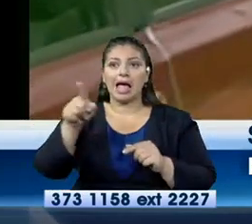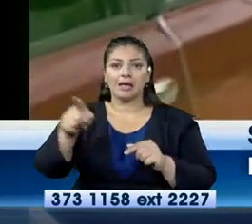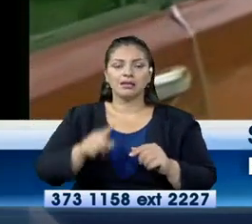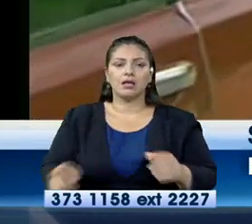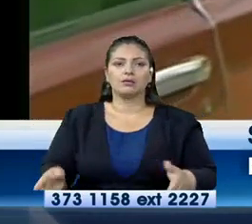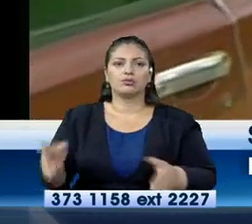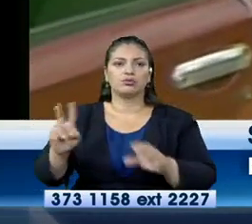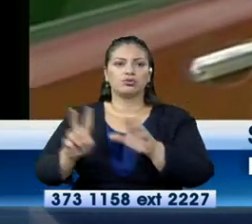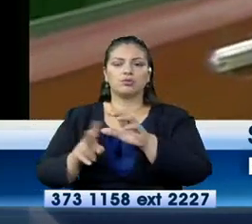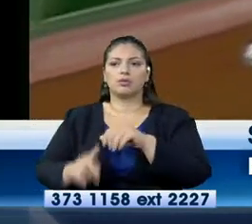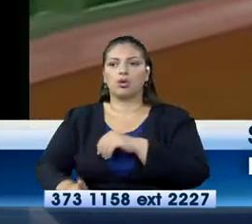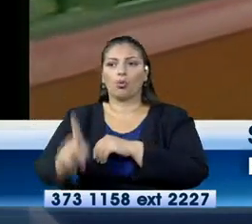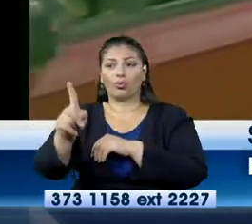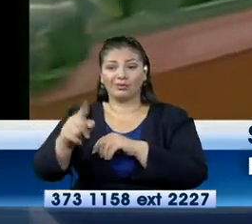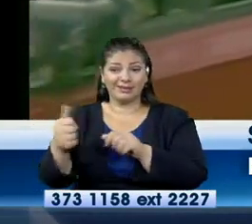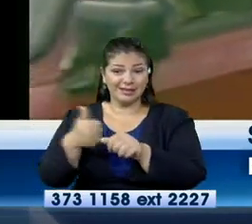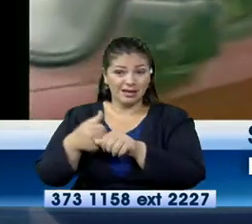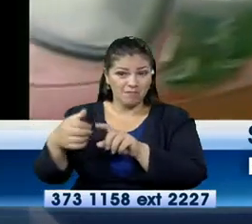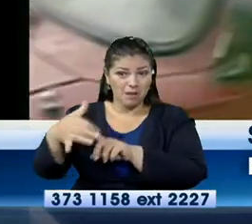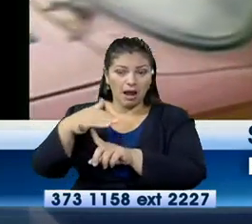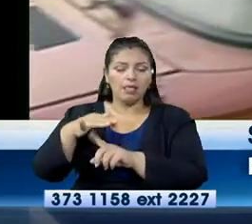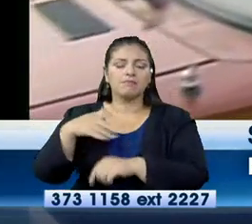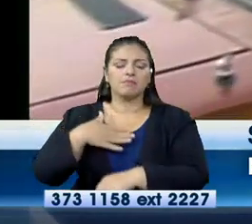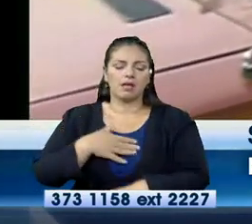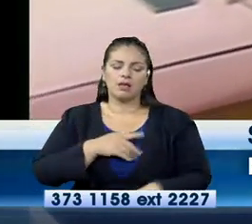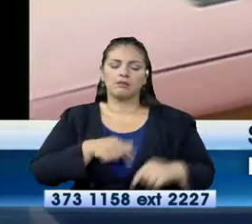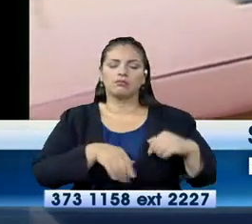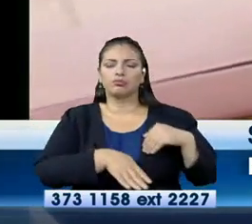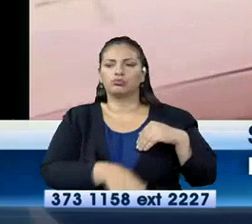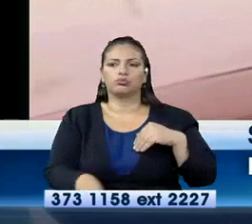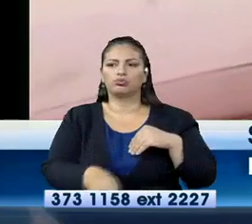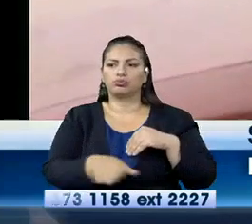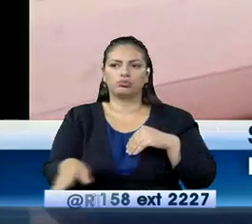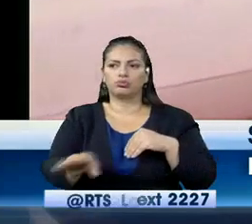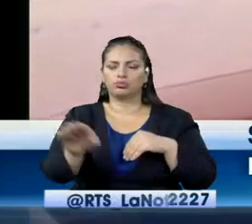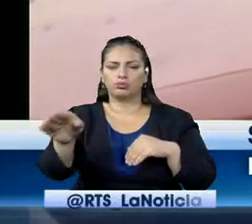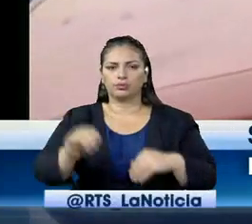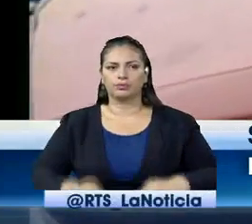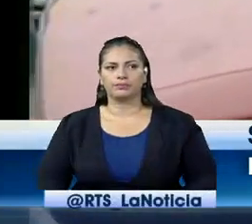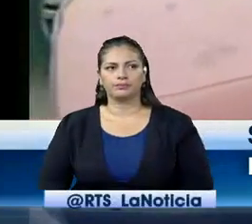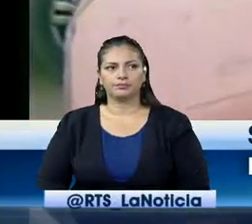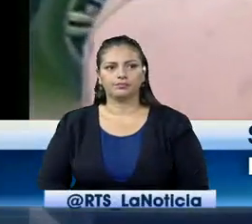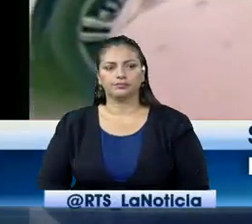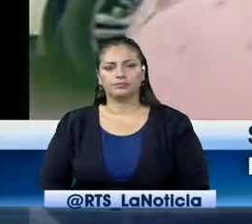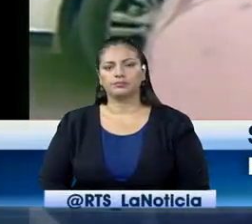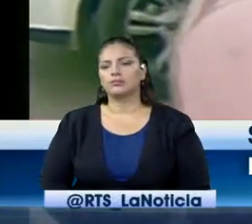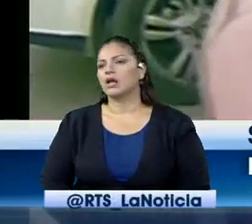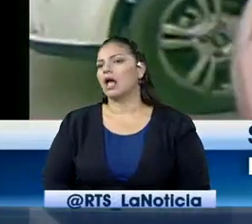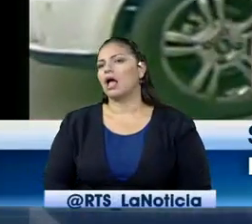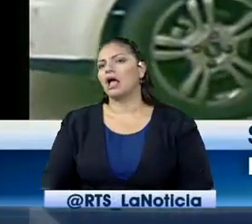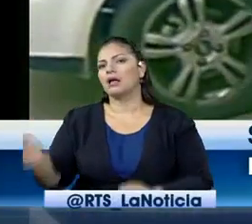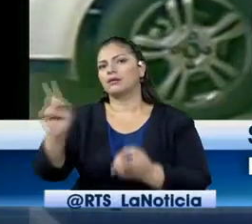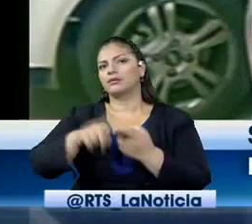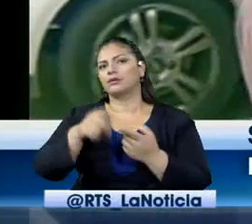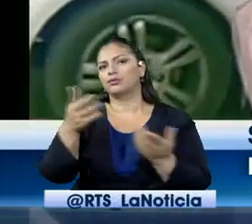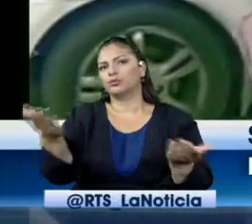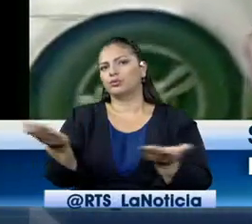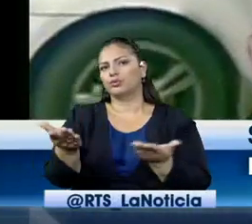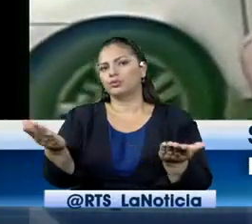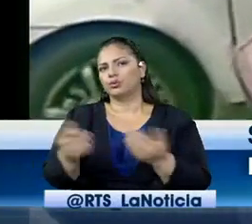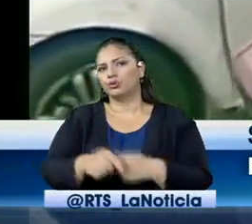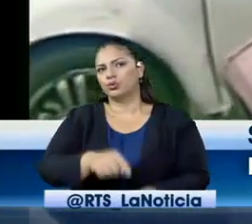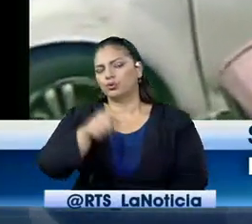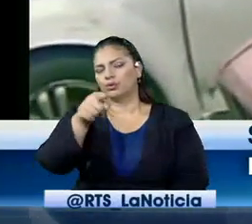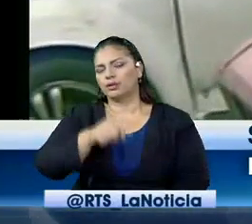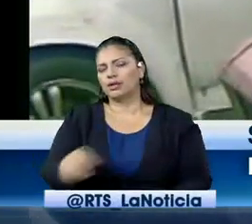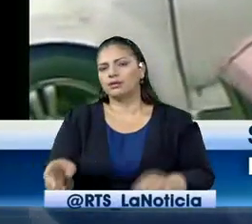1, por el parque. ¿Hasta allá avanzan estos vehículos? Sí, hasta la Sociovivienda 2 avanza, esa es la estación de ahí.